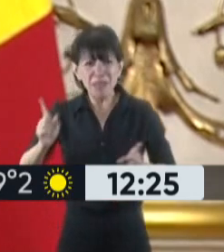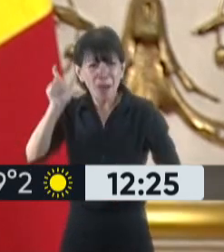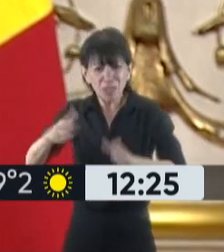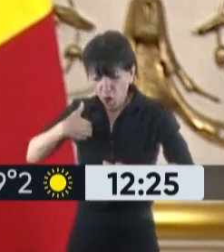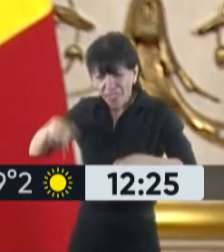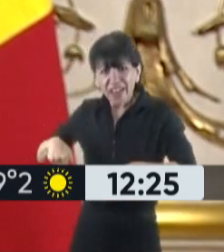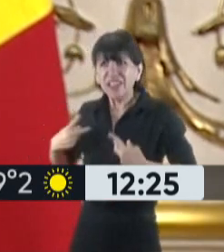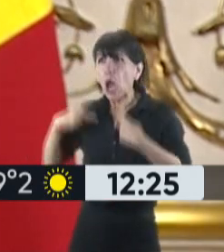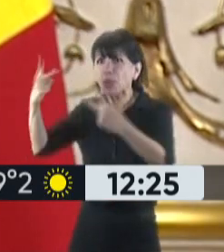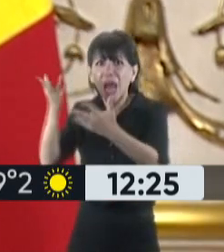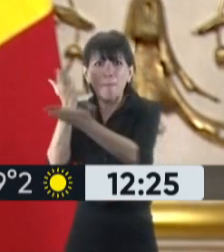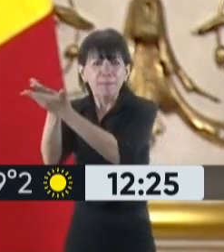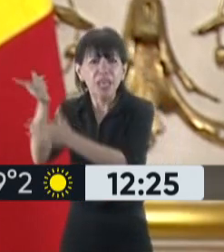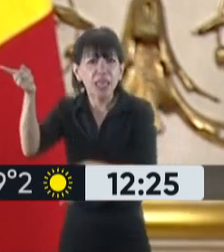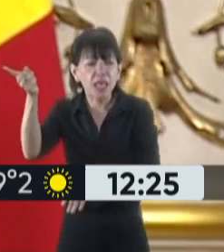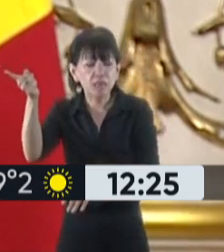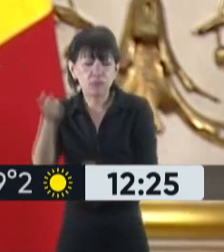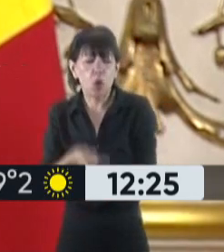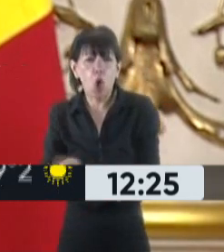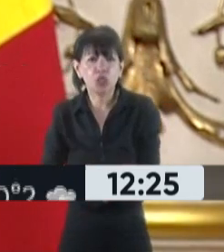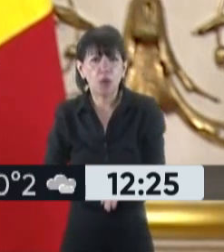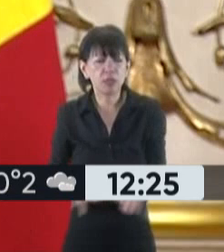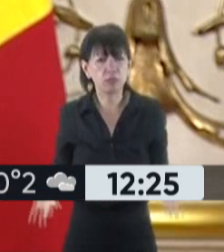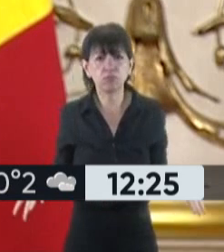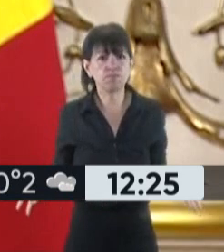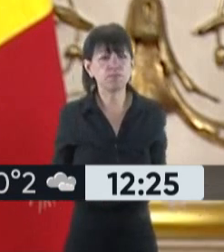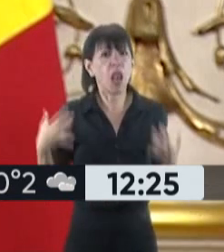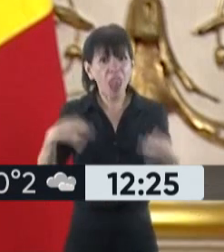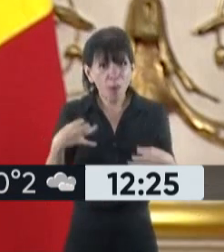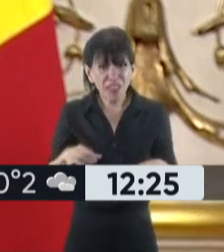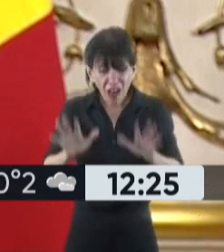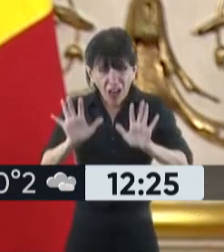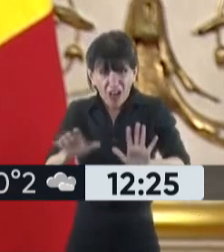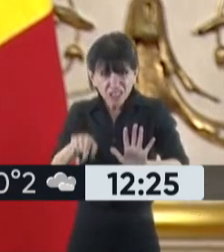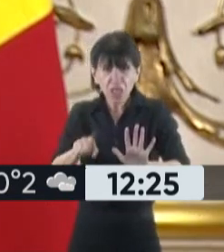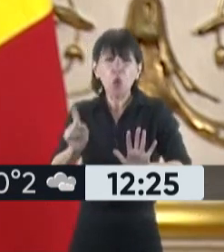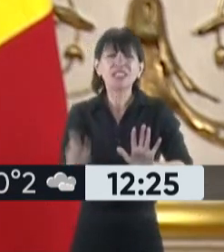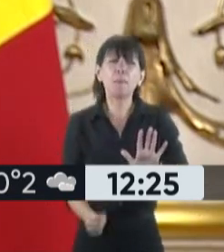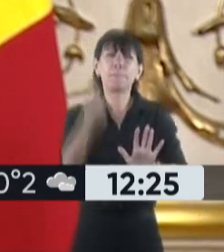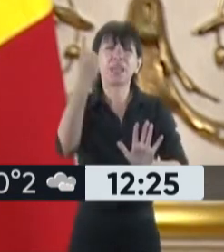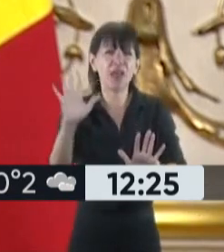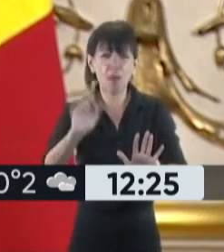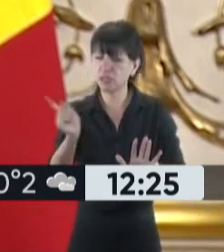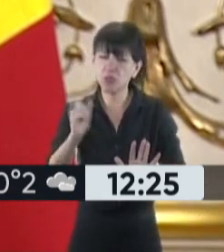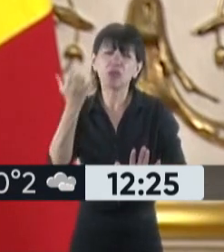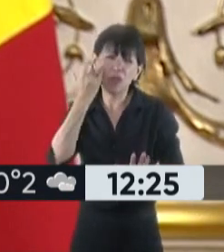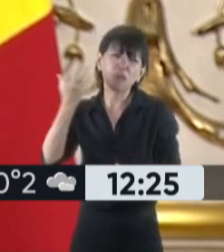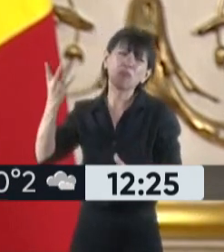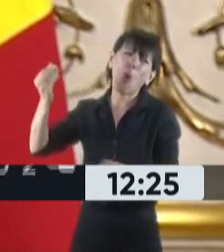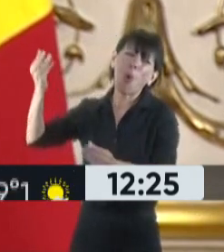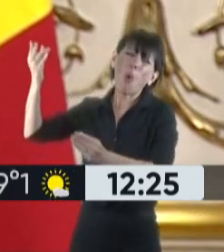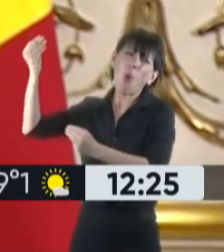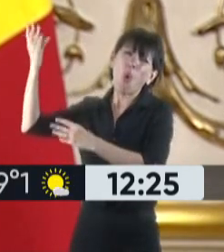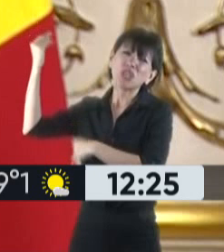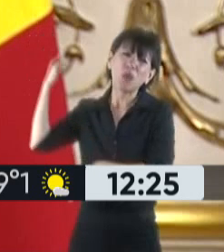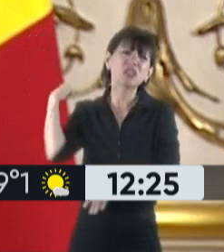es lo que vuelven a hacer. La verdad, esta historia que estamos viviendo, la hemos vivido muchas veces. A lo largo de nuestra historia